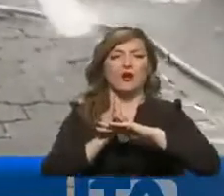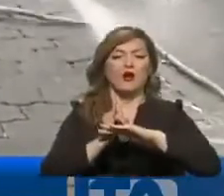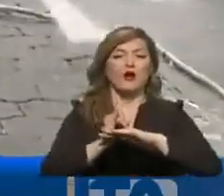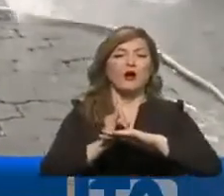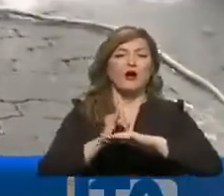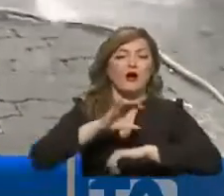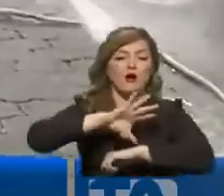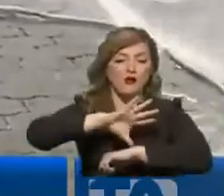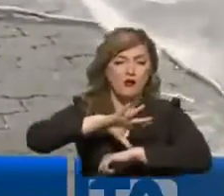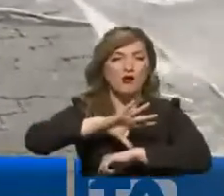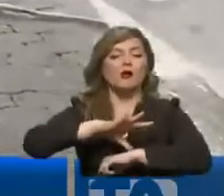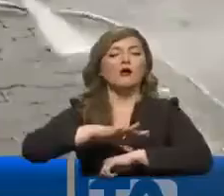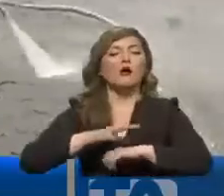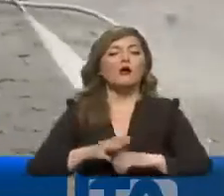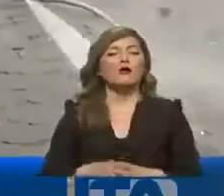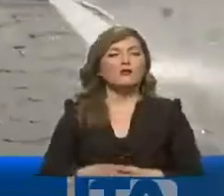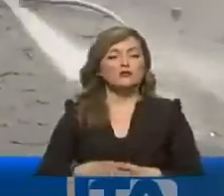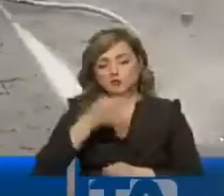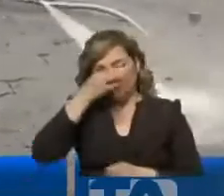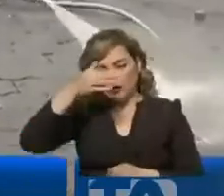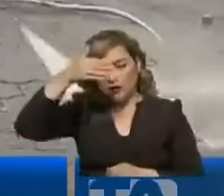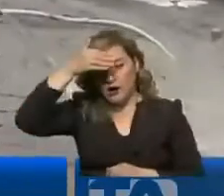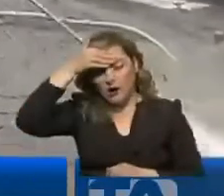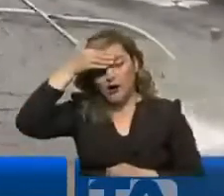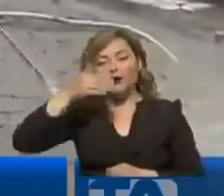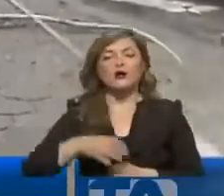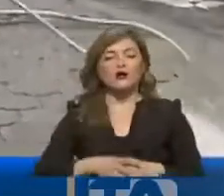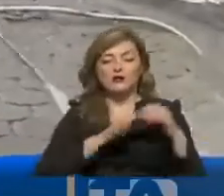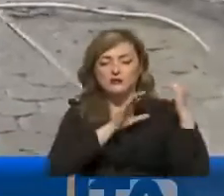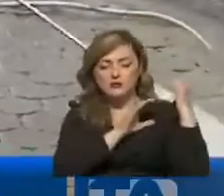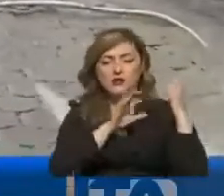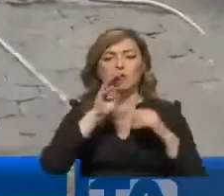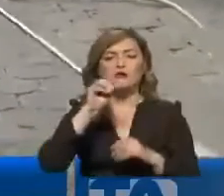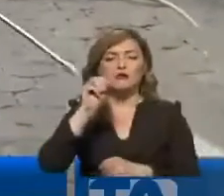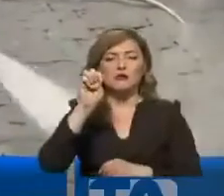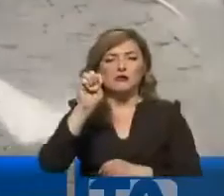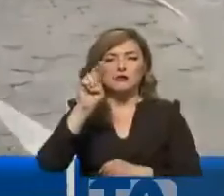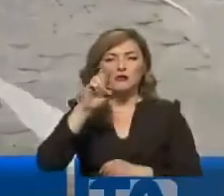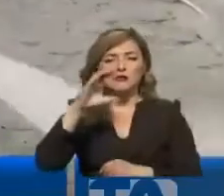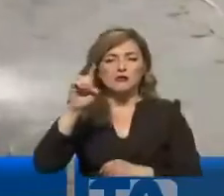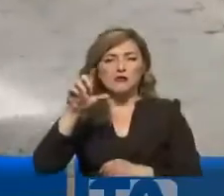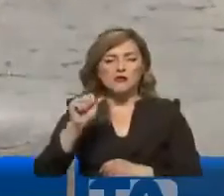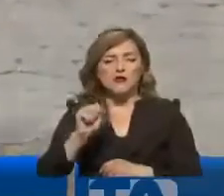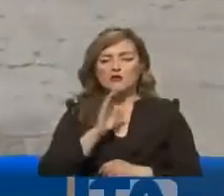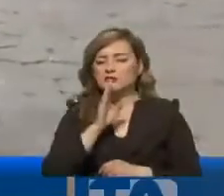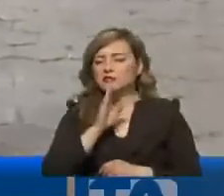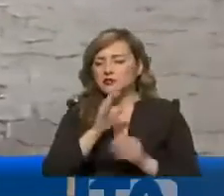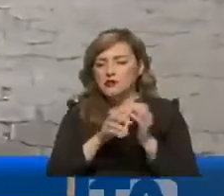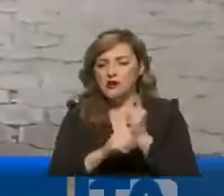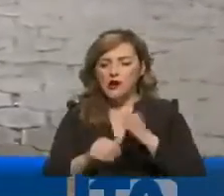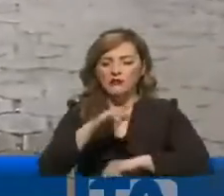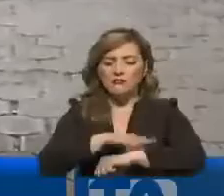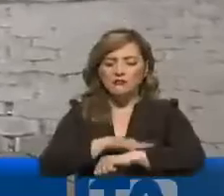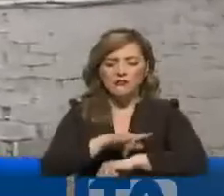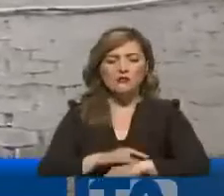Chica, la Plaza Grande, Santo Domingo, San Francisco, La Merced, son sitios permanentemente afectados por esta práctica y